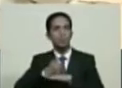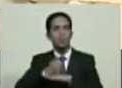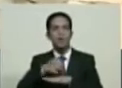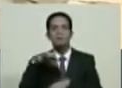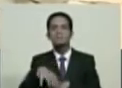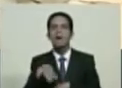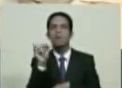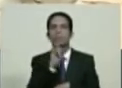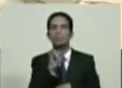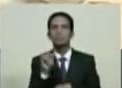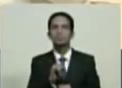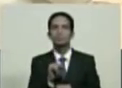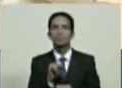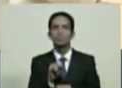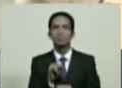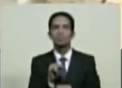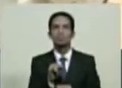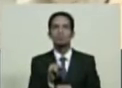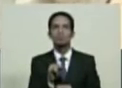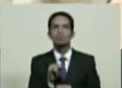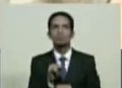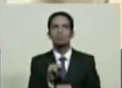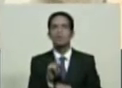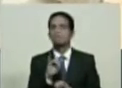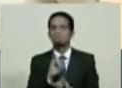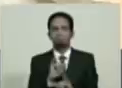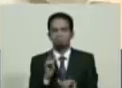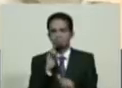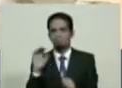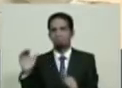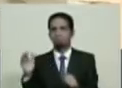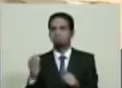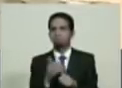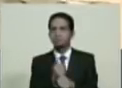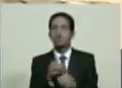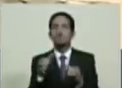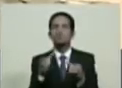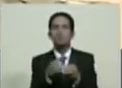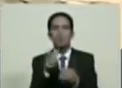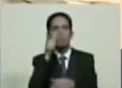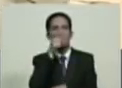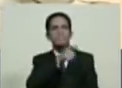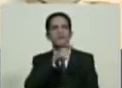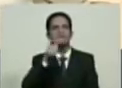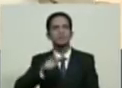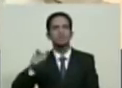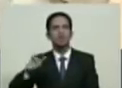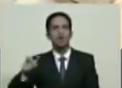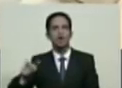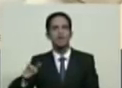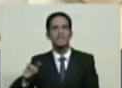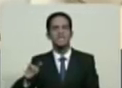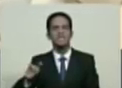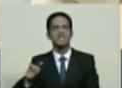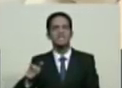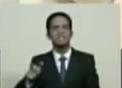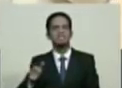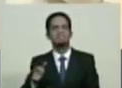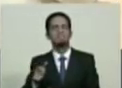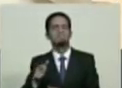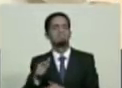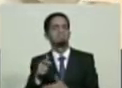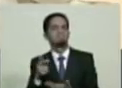estado Zulia, la desarticulación de una banda que se encargaba